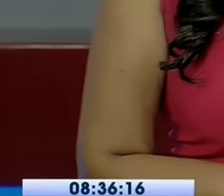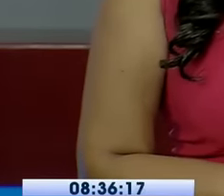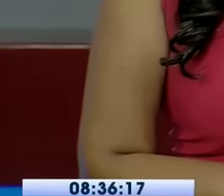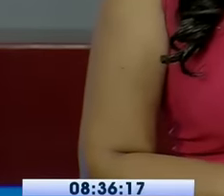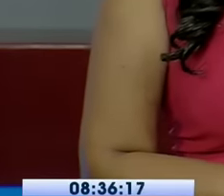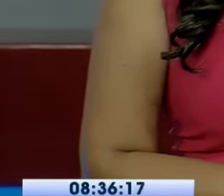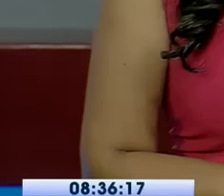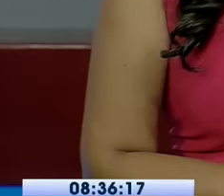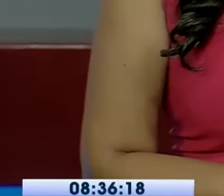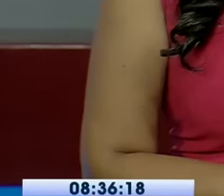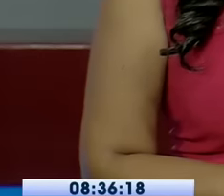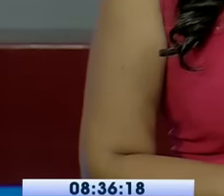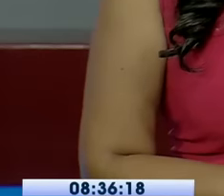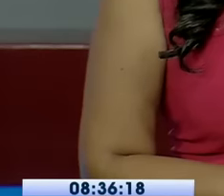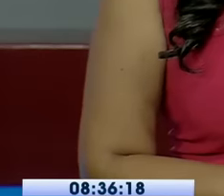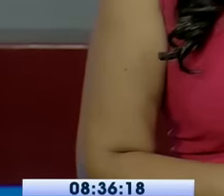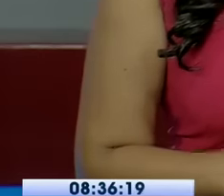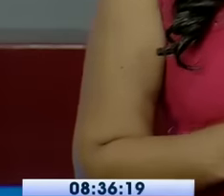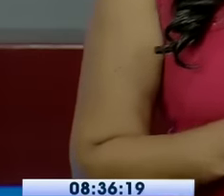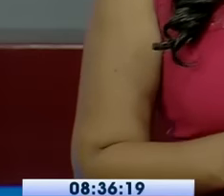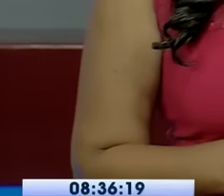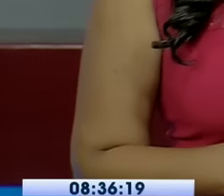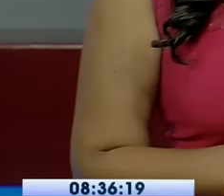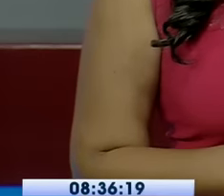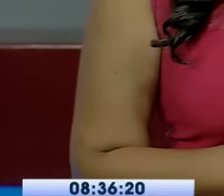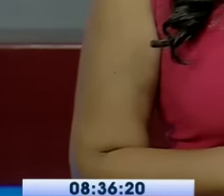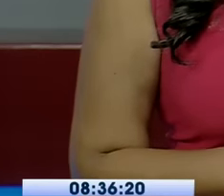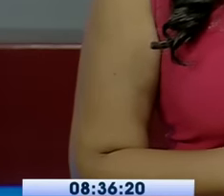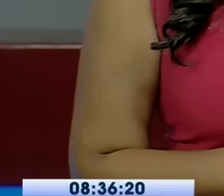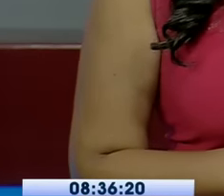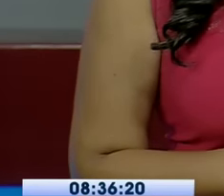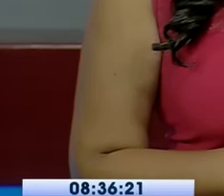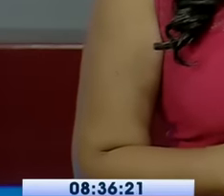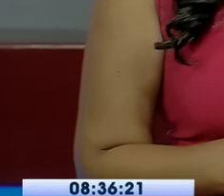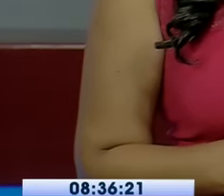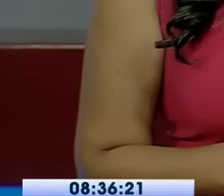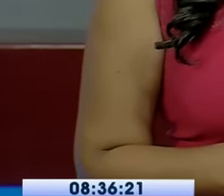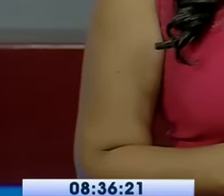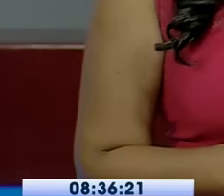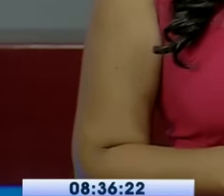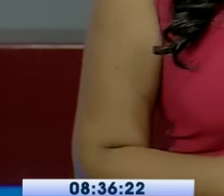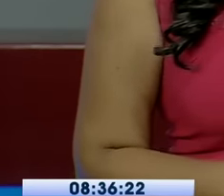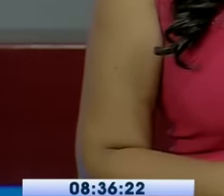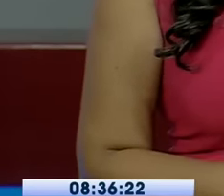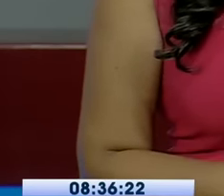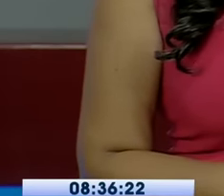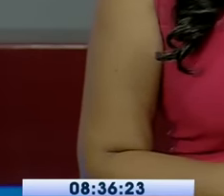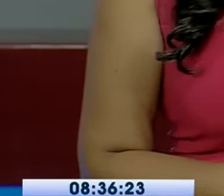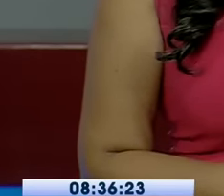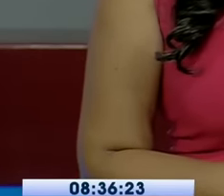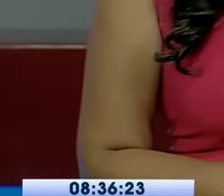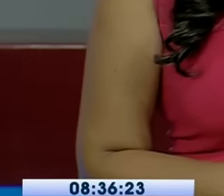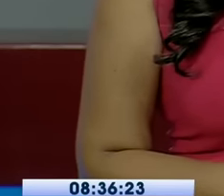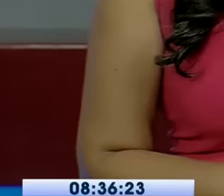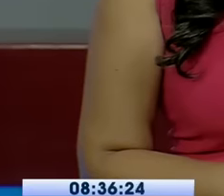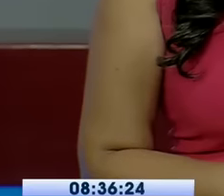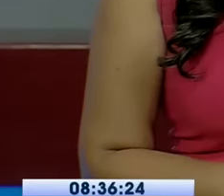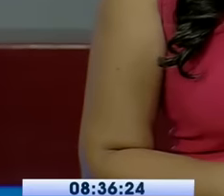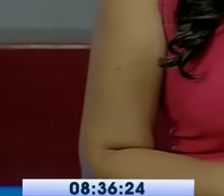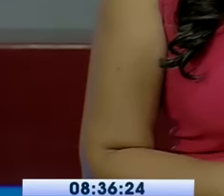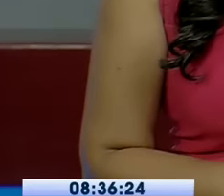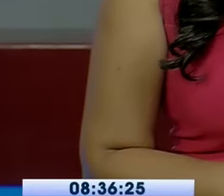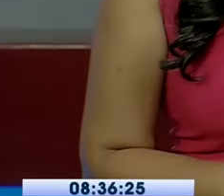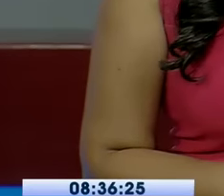en un hotel ubicado al sur de Guayaquil. Según versiones, la pareja estaba en una habitación cuando varios sujetos fuertemente